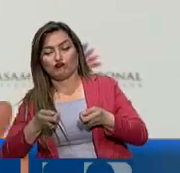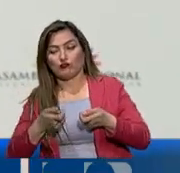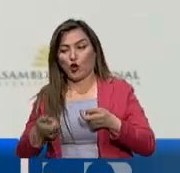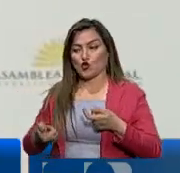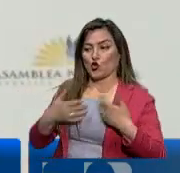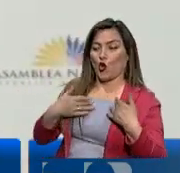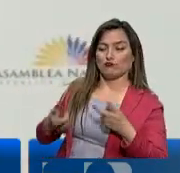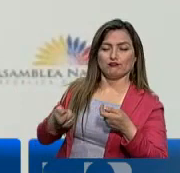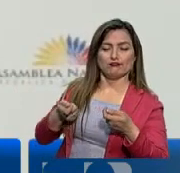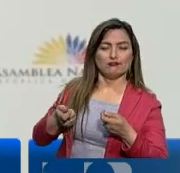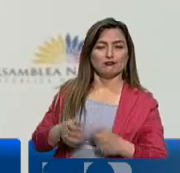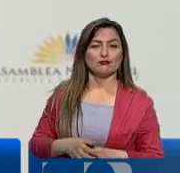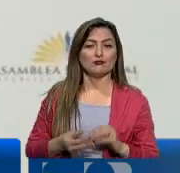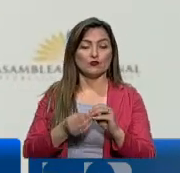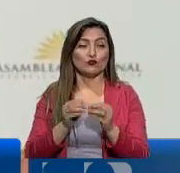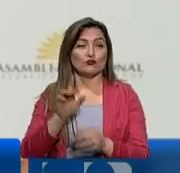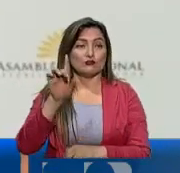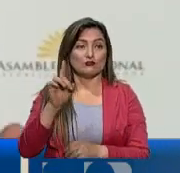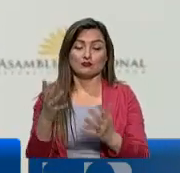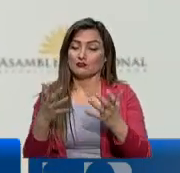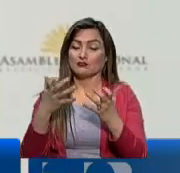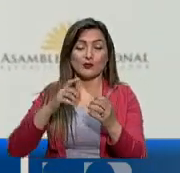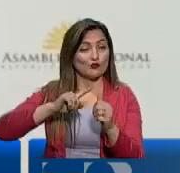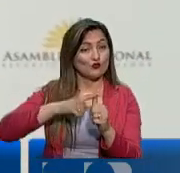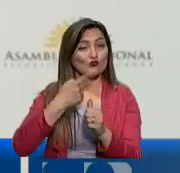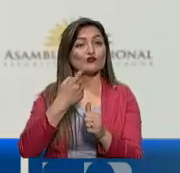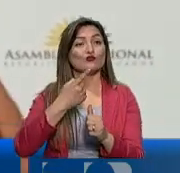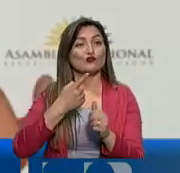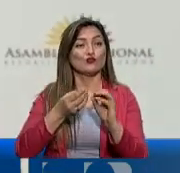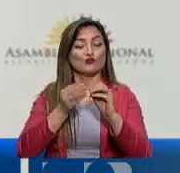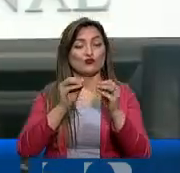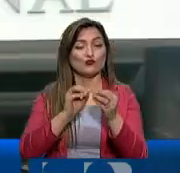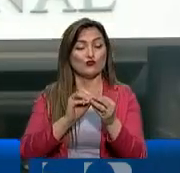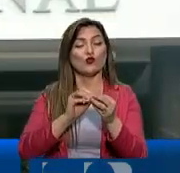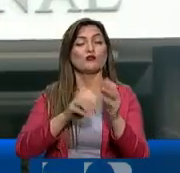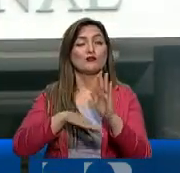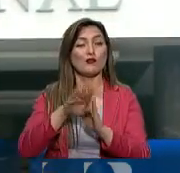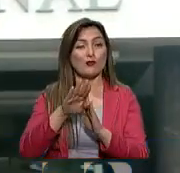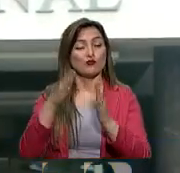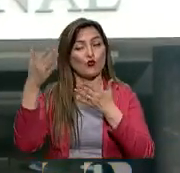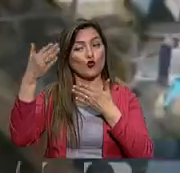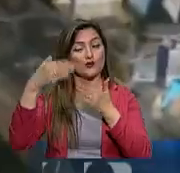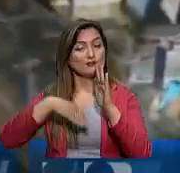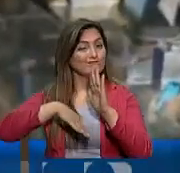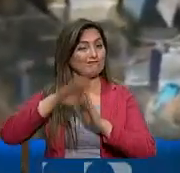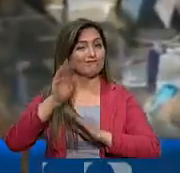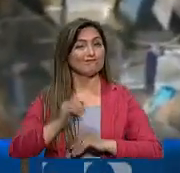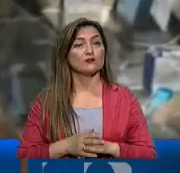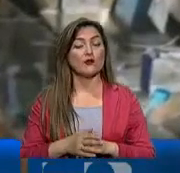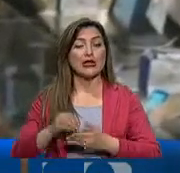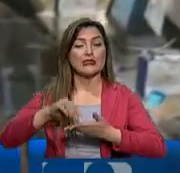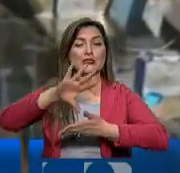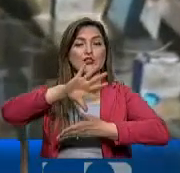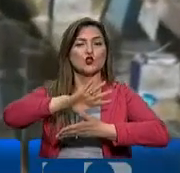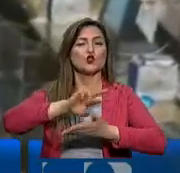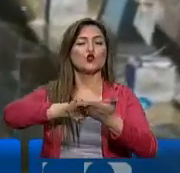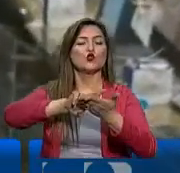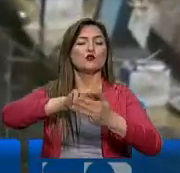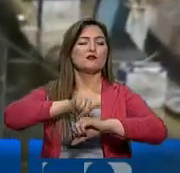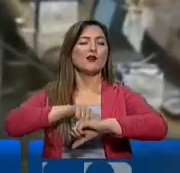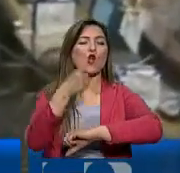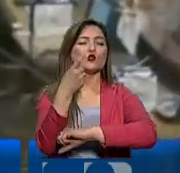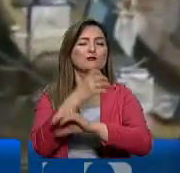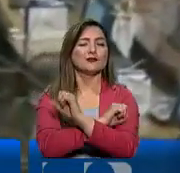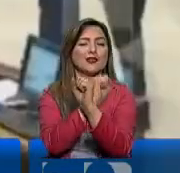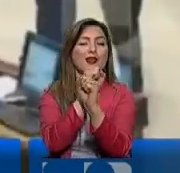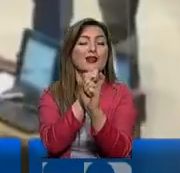también desde la bancada de UNES, al ser la primera fuerza de representación. El Parlamento está convocado para las 11 de la mañana de este